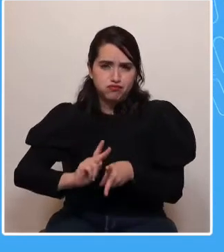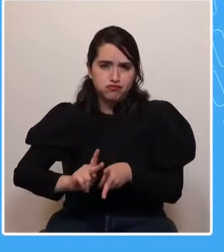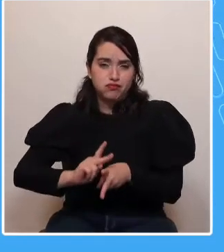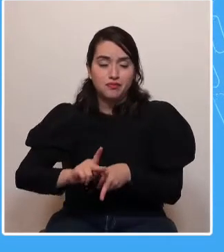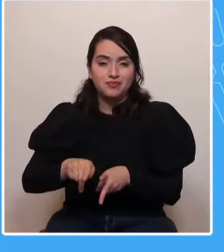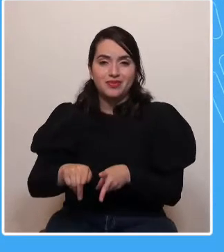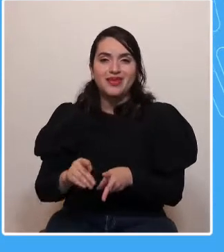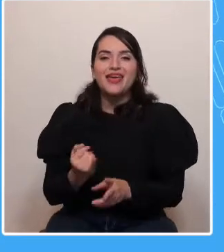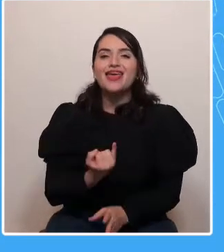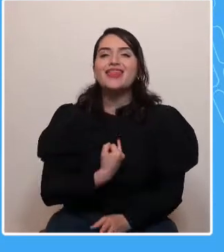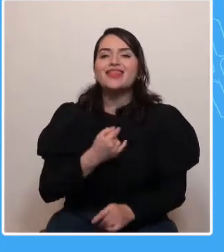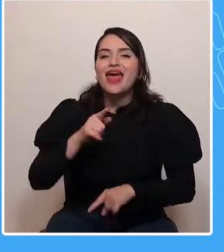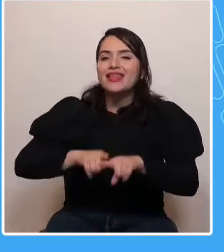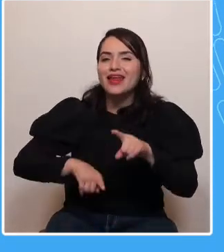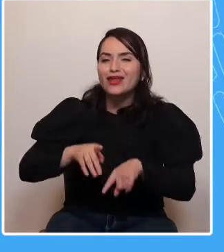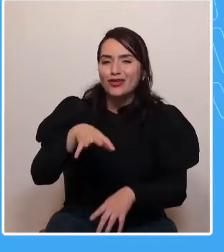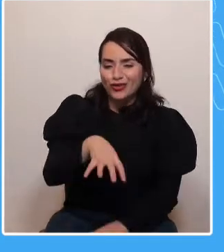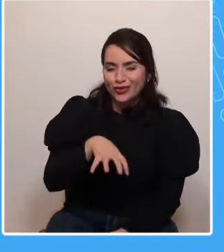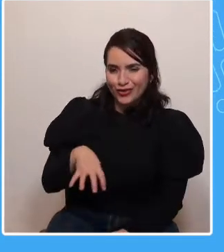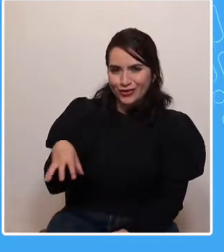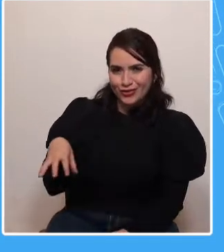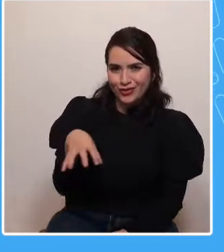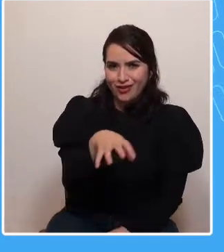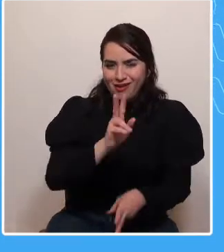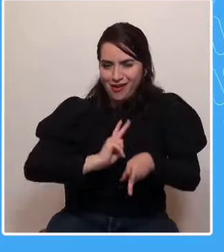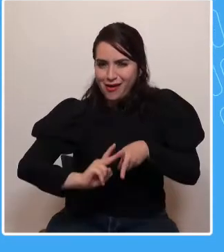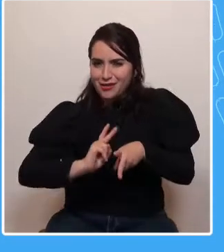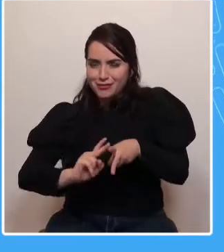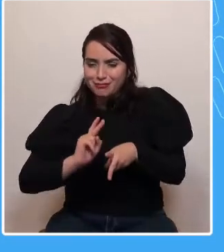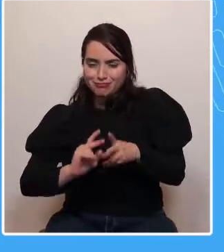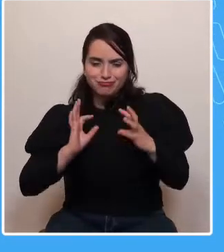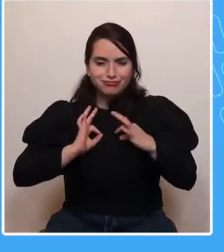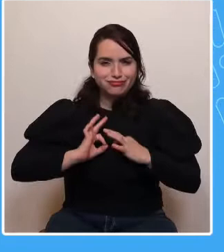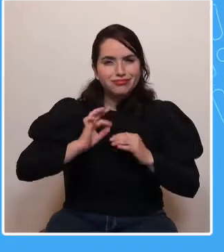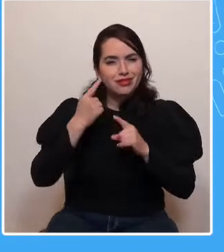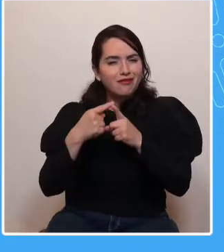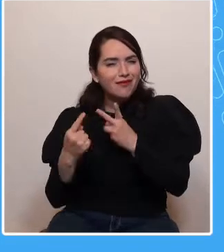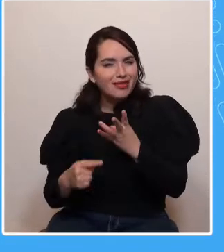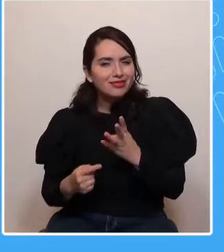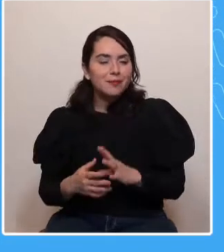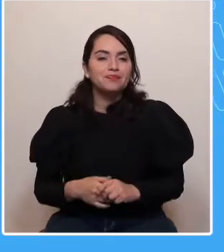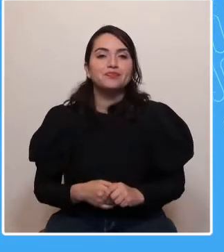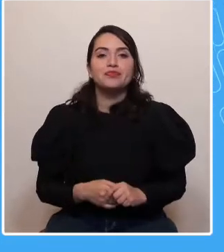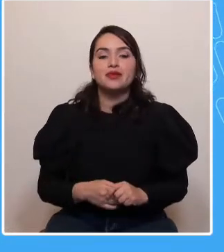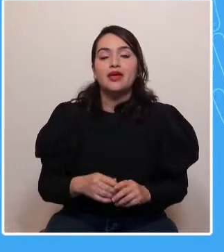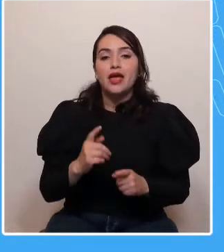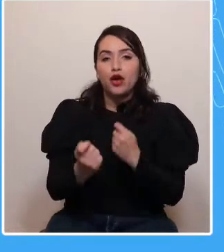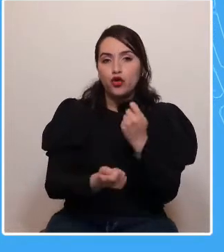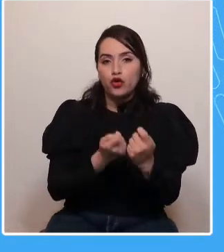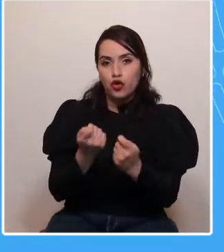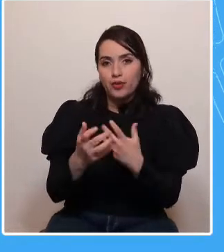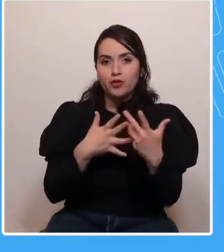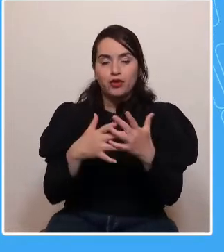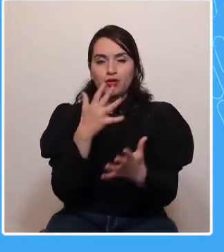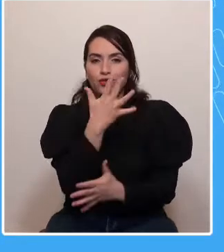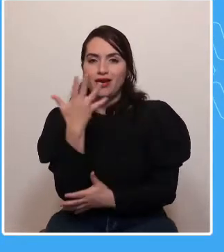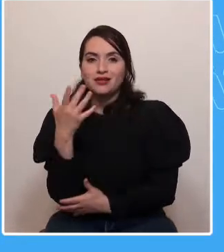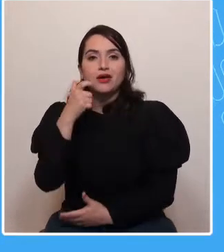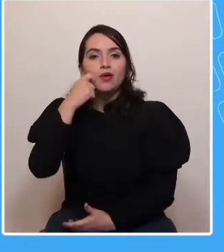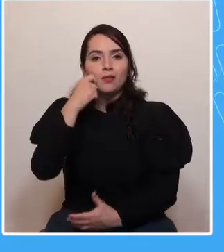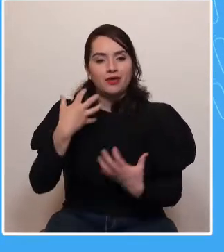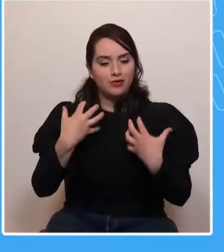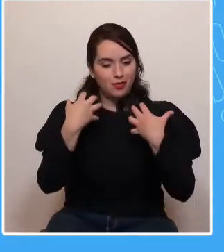identidad territorial y son parte del desarrollo productivo, económico, ecológico, a escala humana, responsable